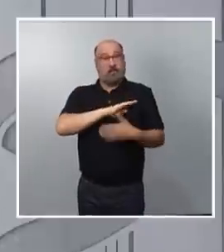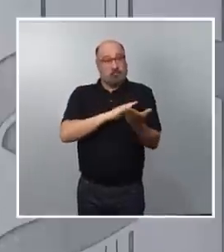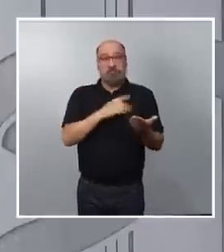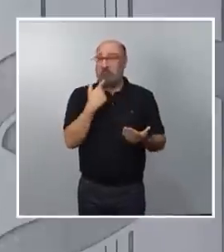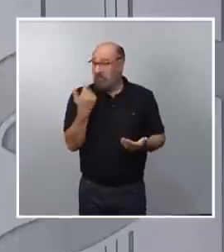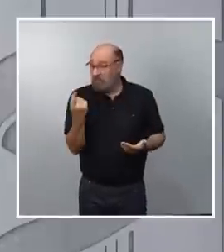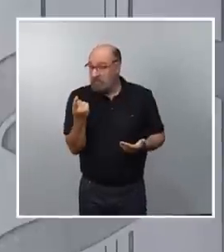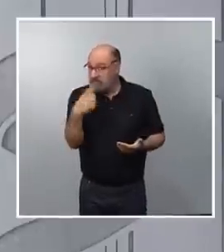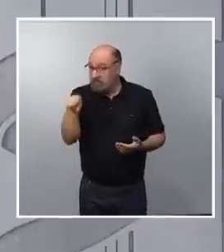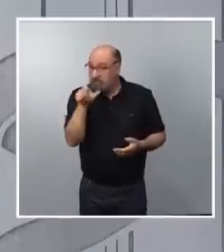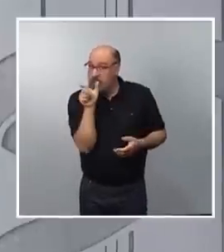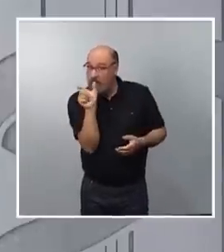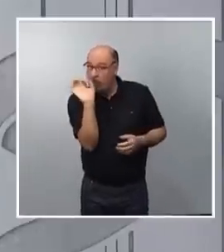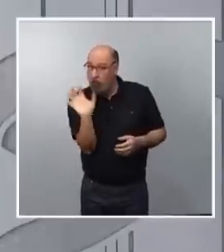¿cierto?